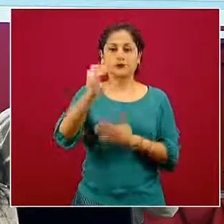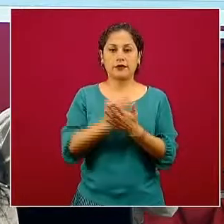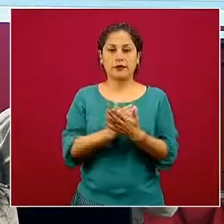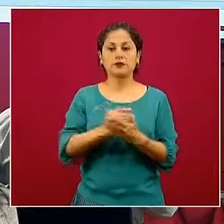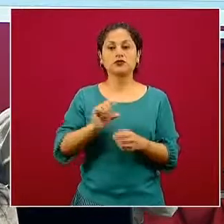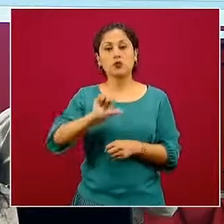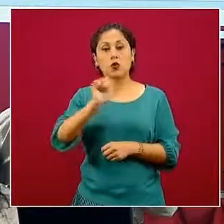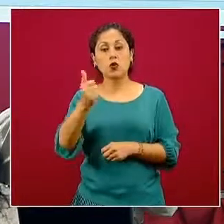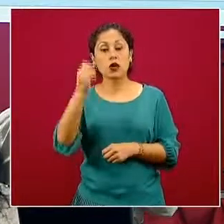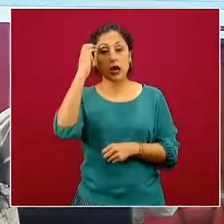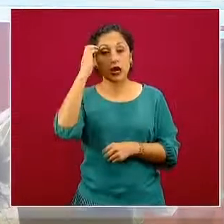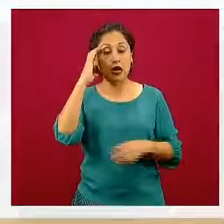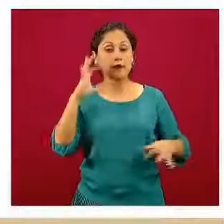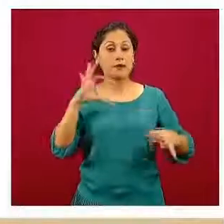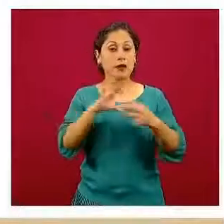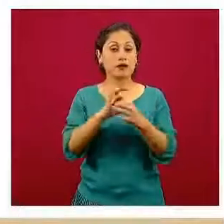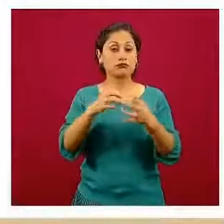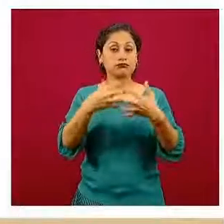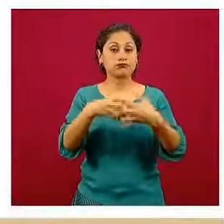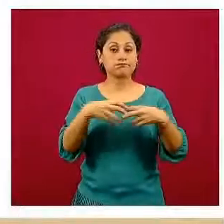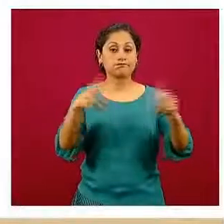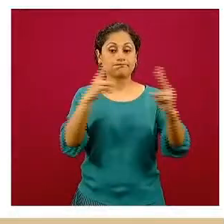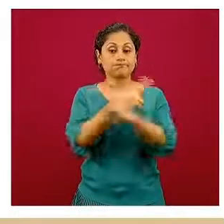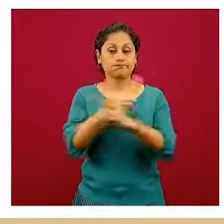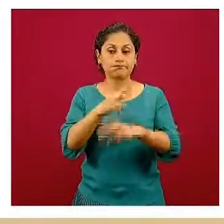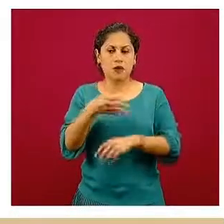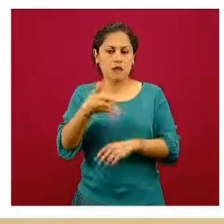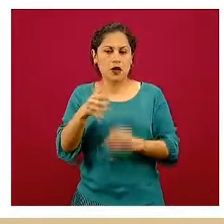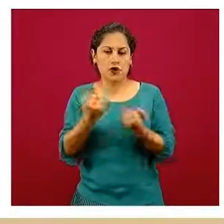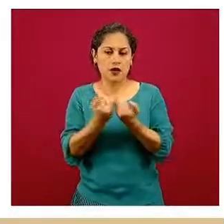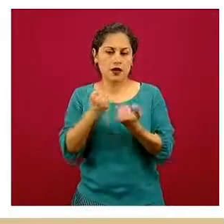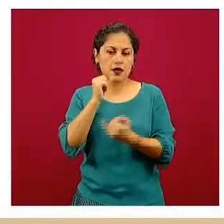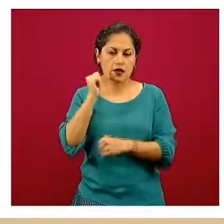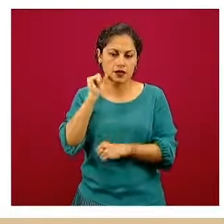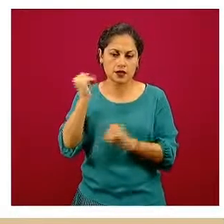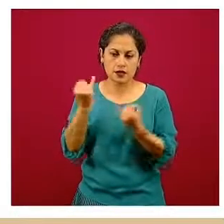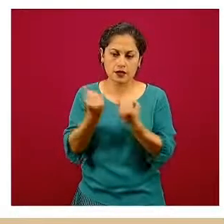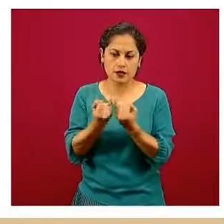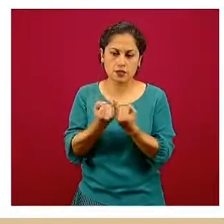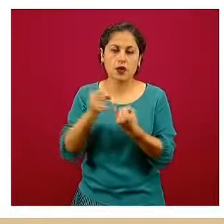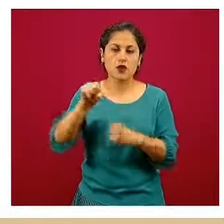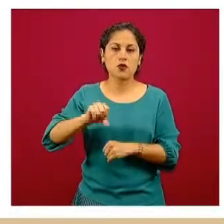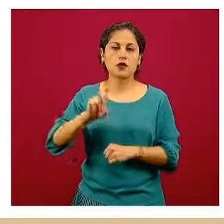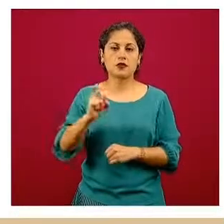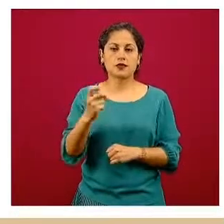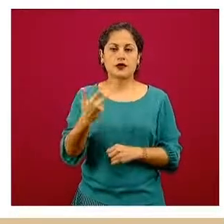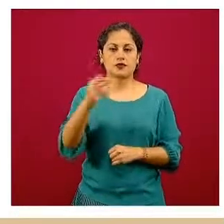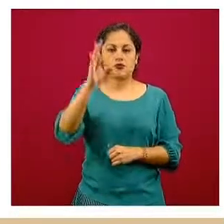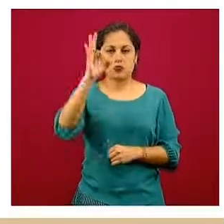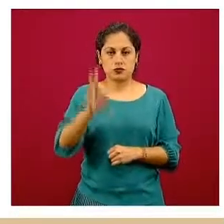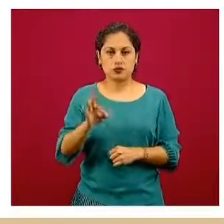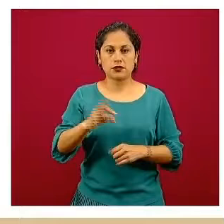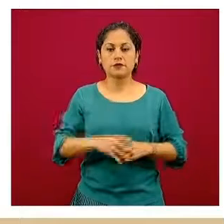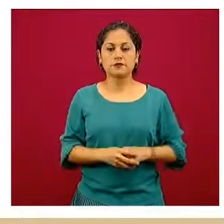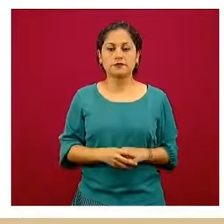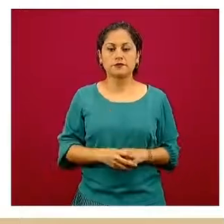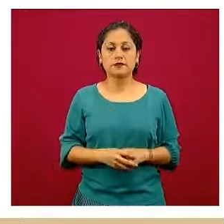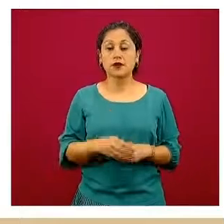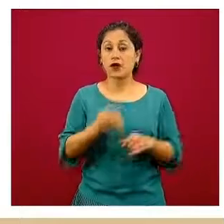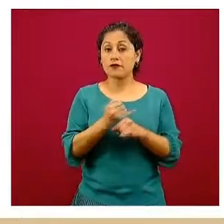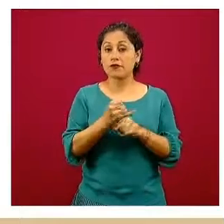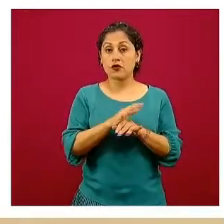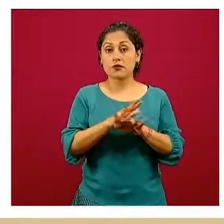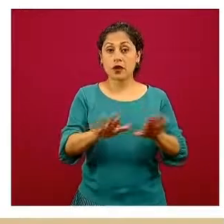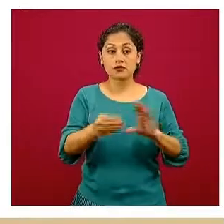ventilador se mantiene prácticamente similar, 38%. Tuvimos un porcentaje de notificación